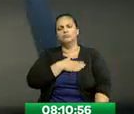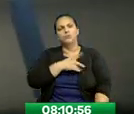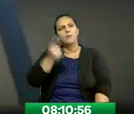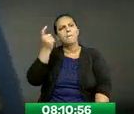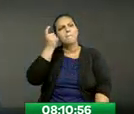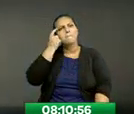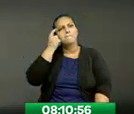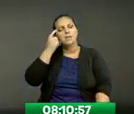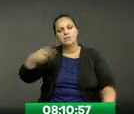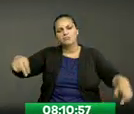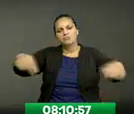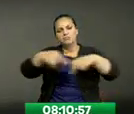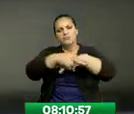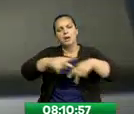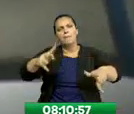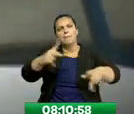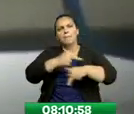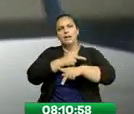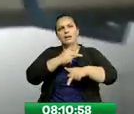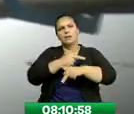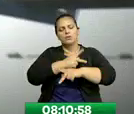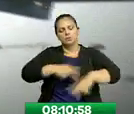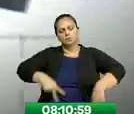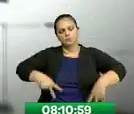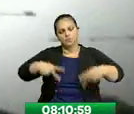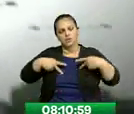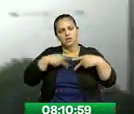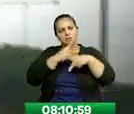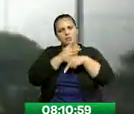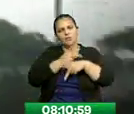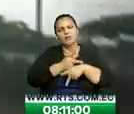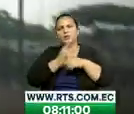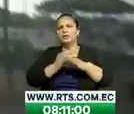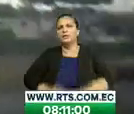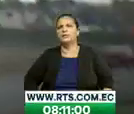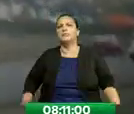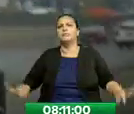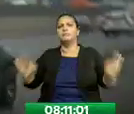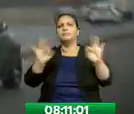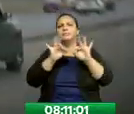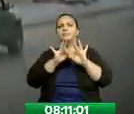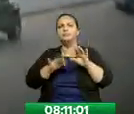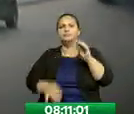que luego pueden ser lamentables. Informó Carlos Julio Gurumendi.